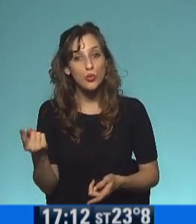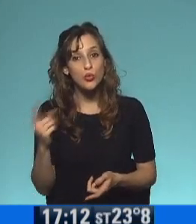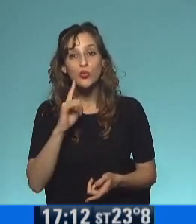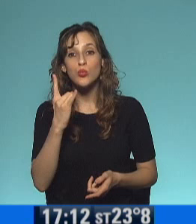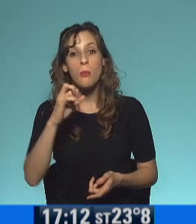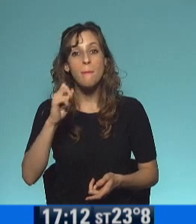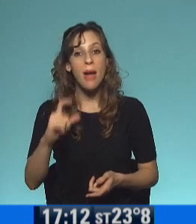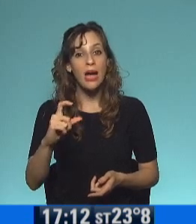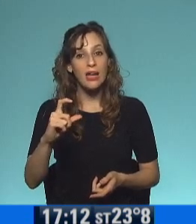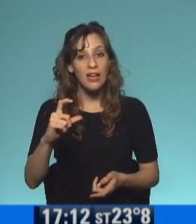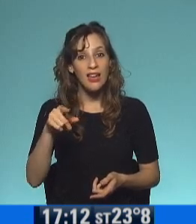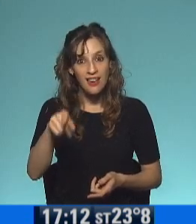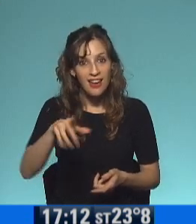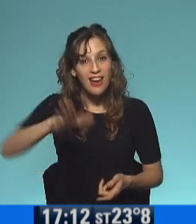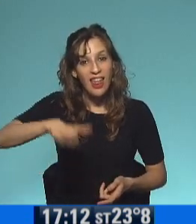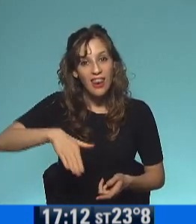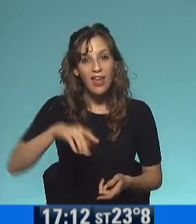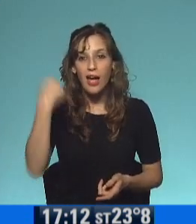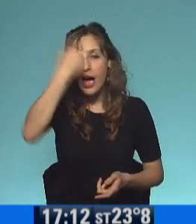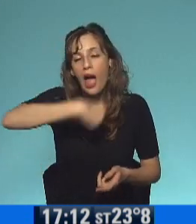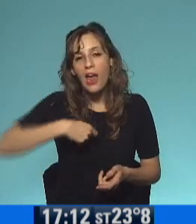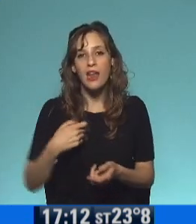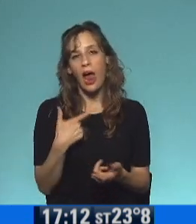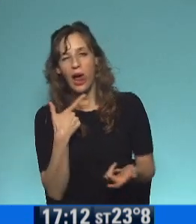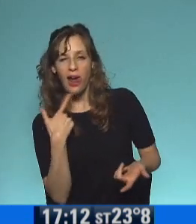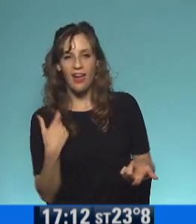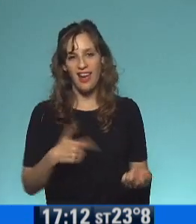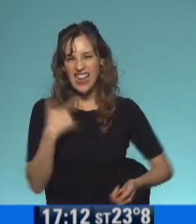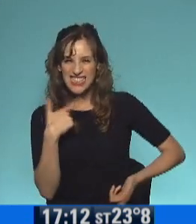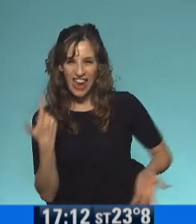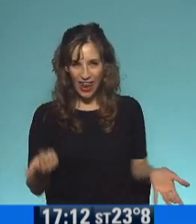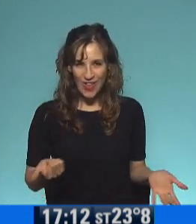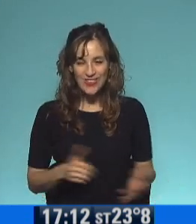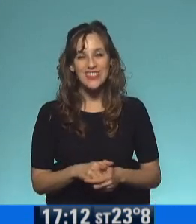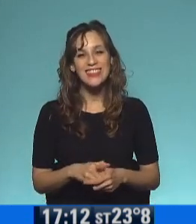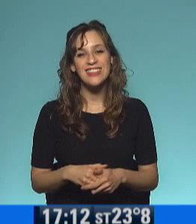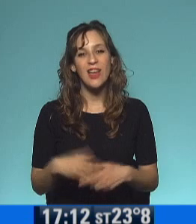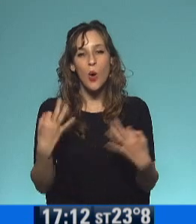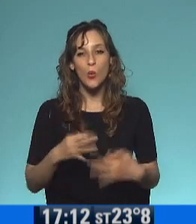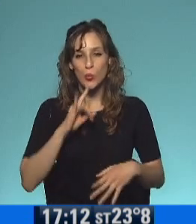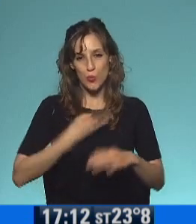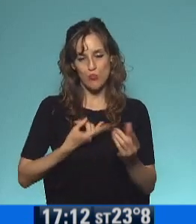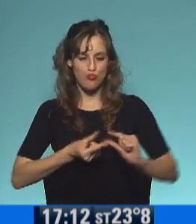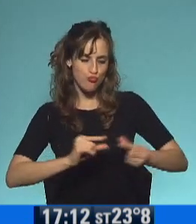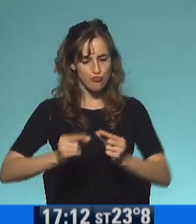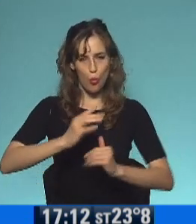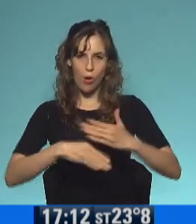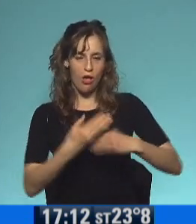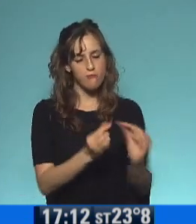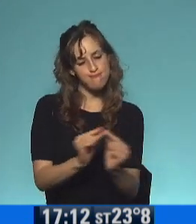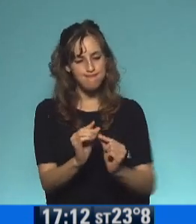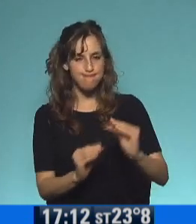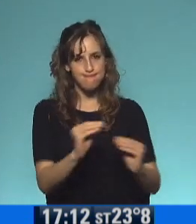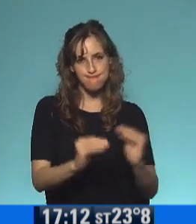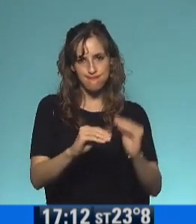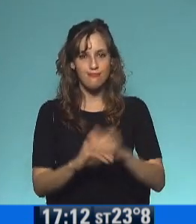qué canchero ahí. Ese gesto que está haciendo. Un genio total. Y ahí construyendo con sus ladrillitos. Con sus ladrillos.